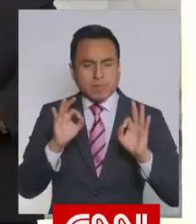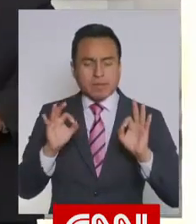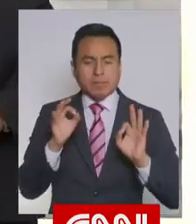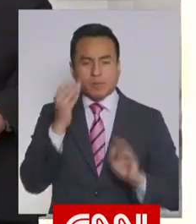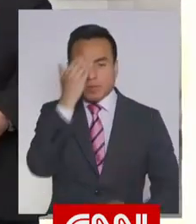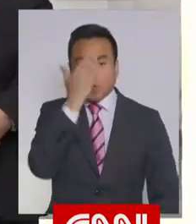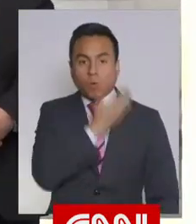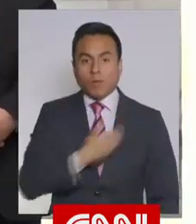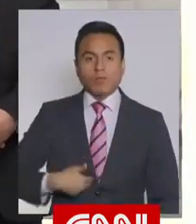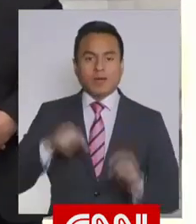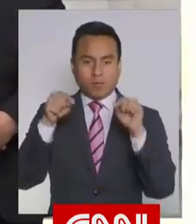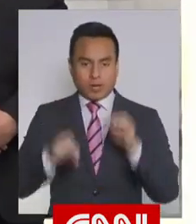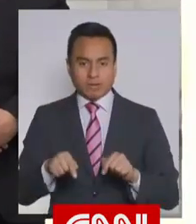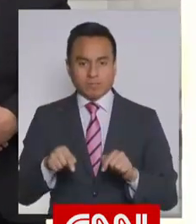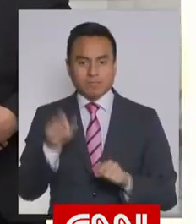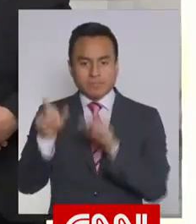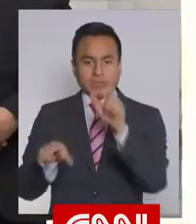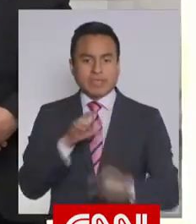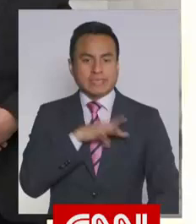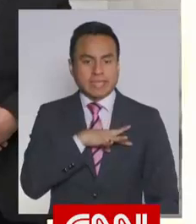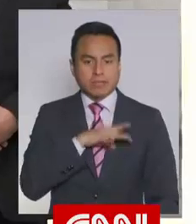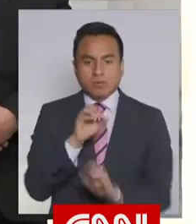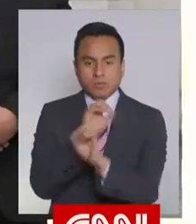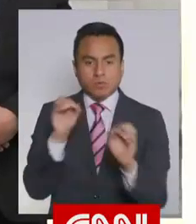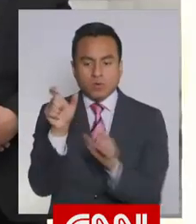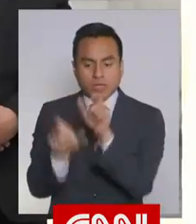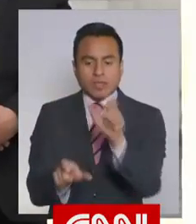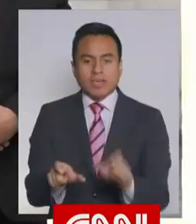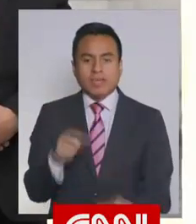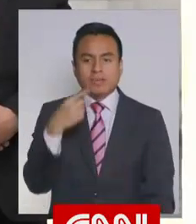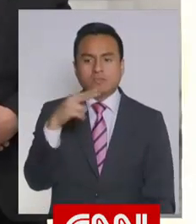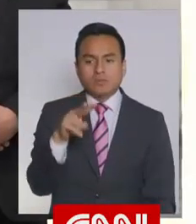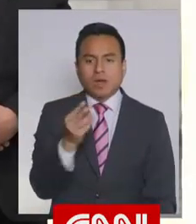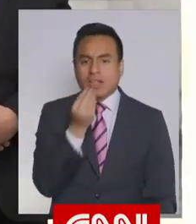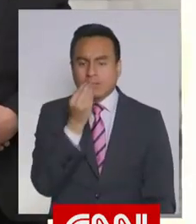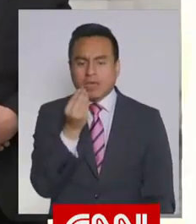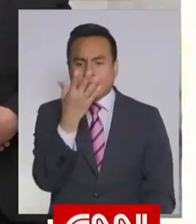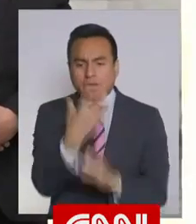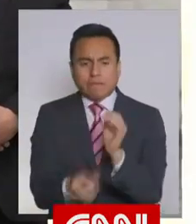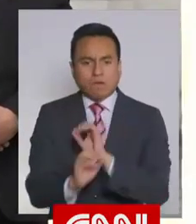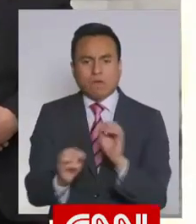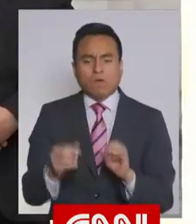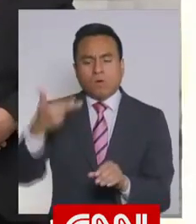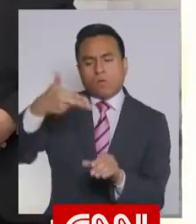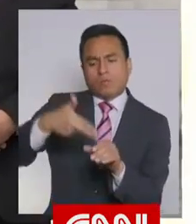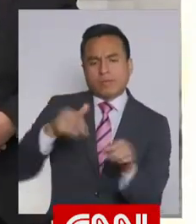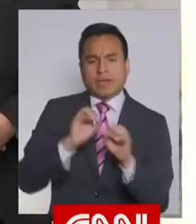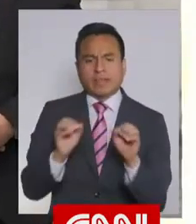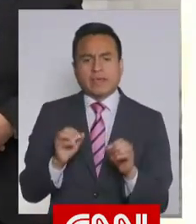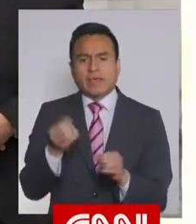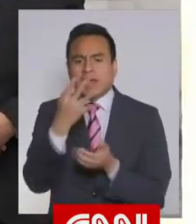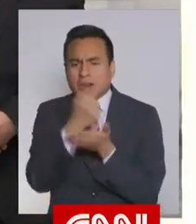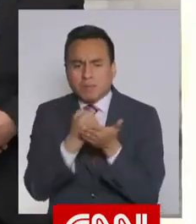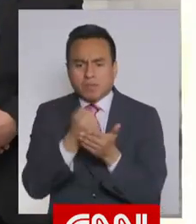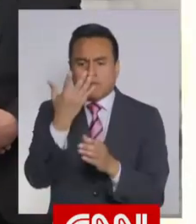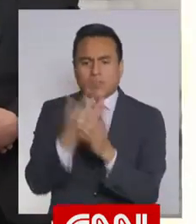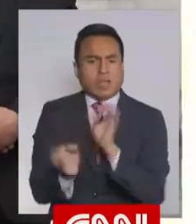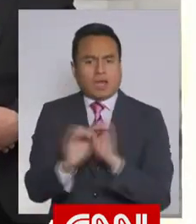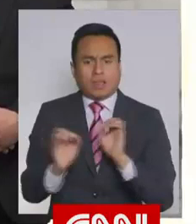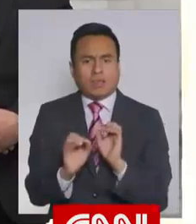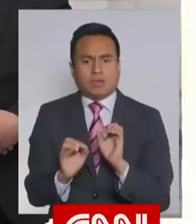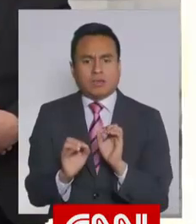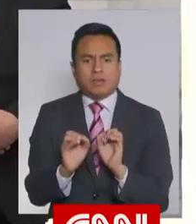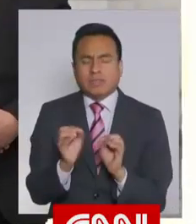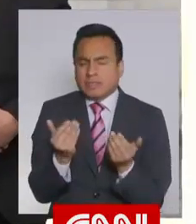ahora es que a ningún chileno ninguna chilena le falte ni alimentos ni combustibles ni remedios ni todos los deberes